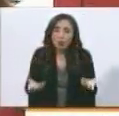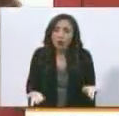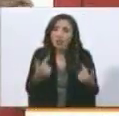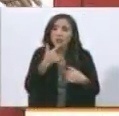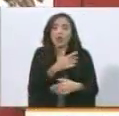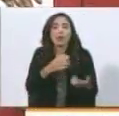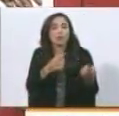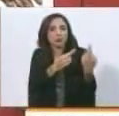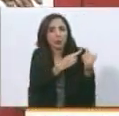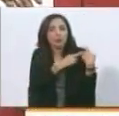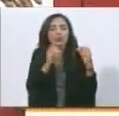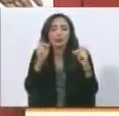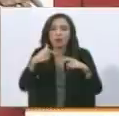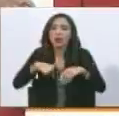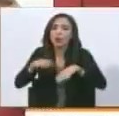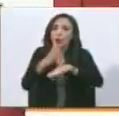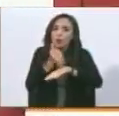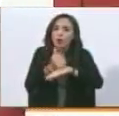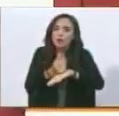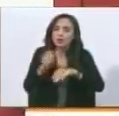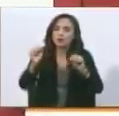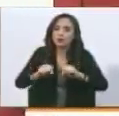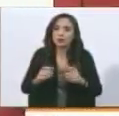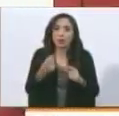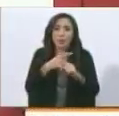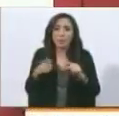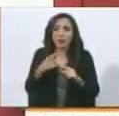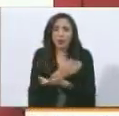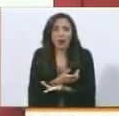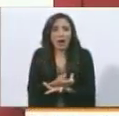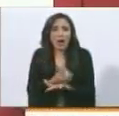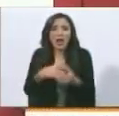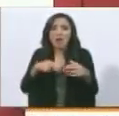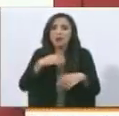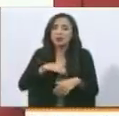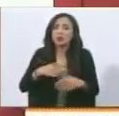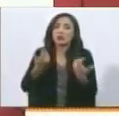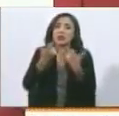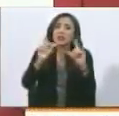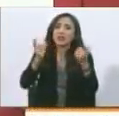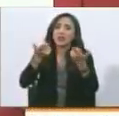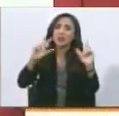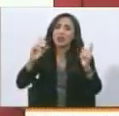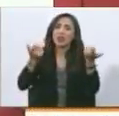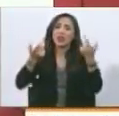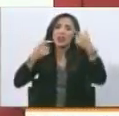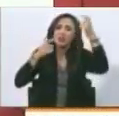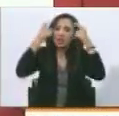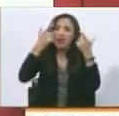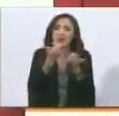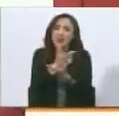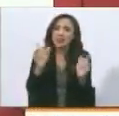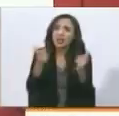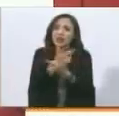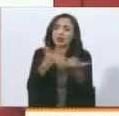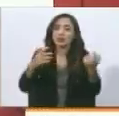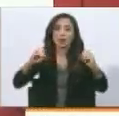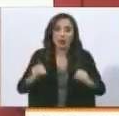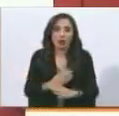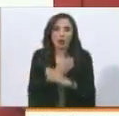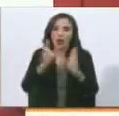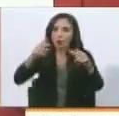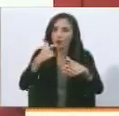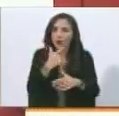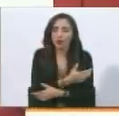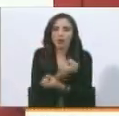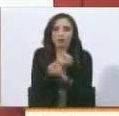que chilláramos, no iban a parar. Nadie vio por un cartelito por ahí, liberen a Hugo, en la OEA, liberen a Hugo. No, vamos a